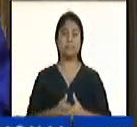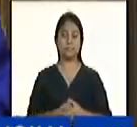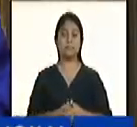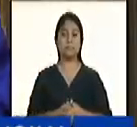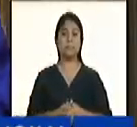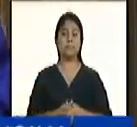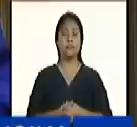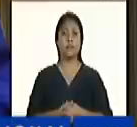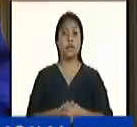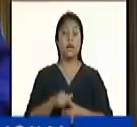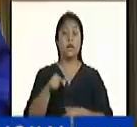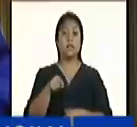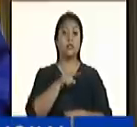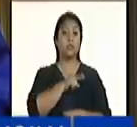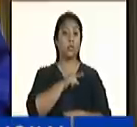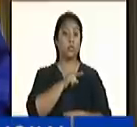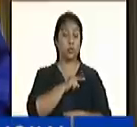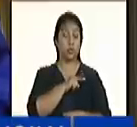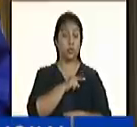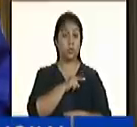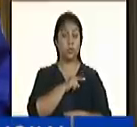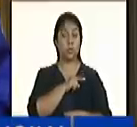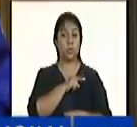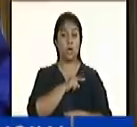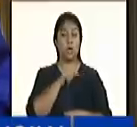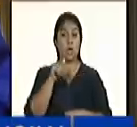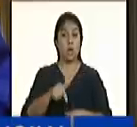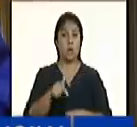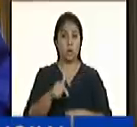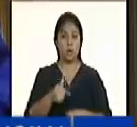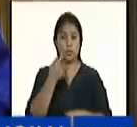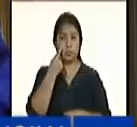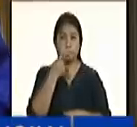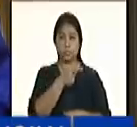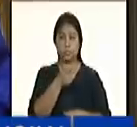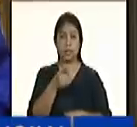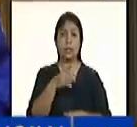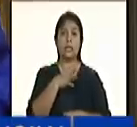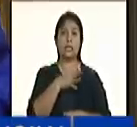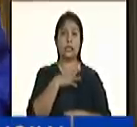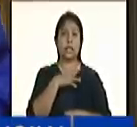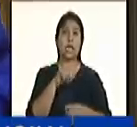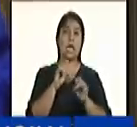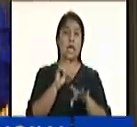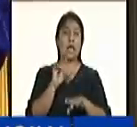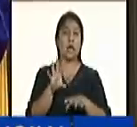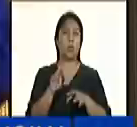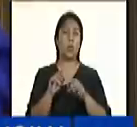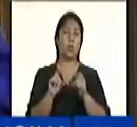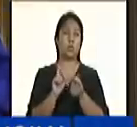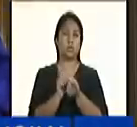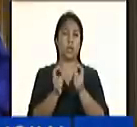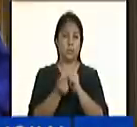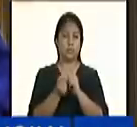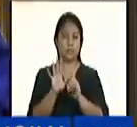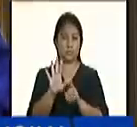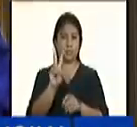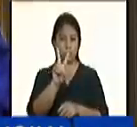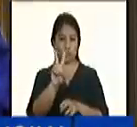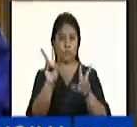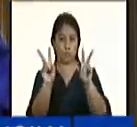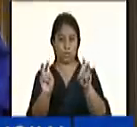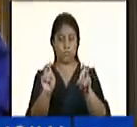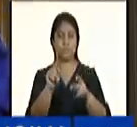anterior. Única y exclusivamente vamos a encontrar que tienen reformas en cuanto a 2 cosas.